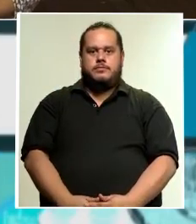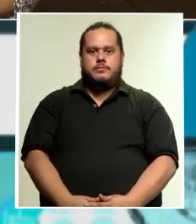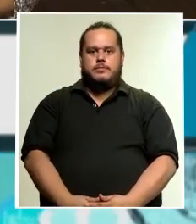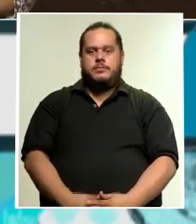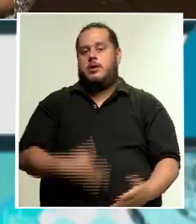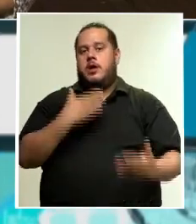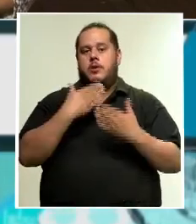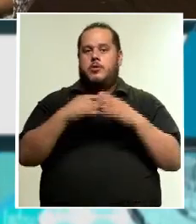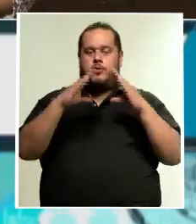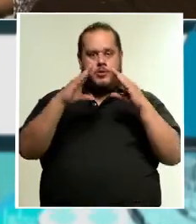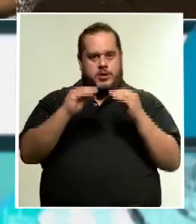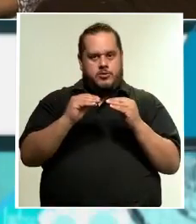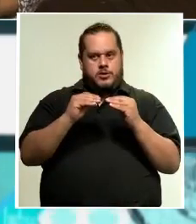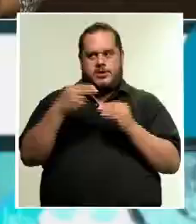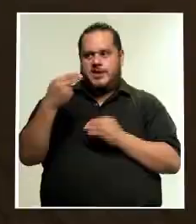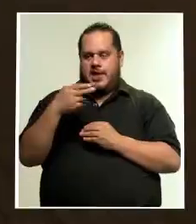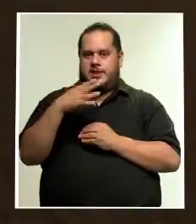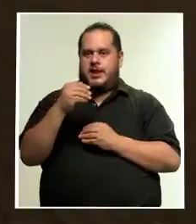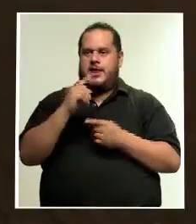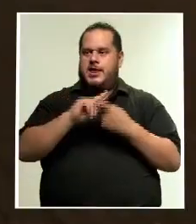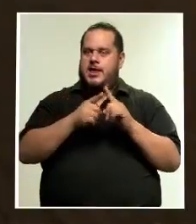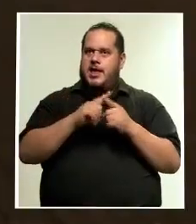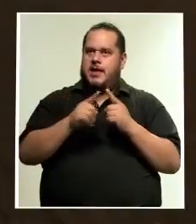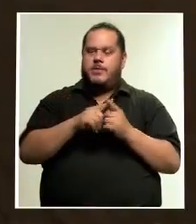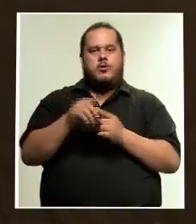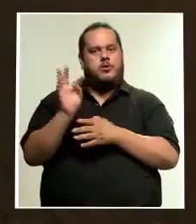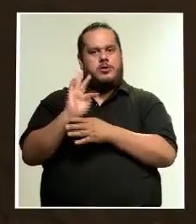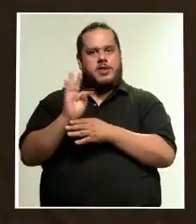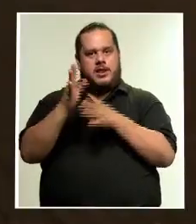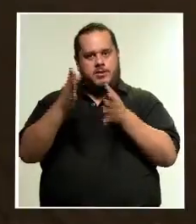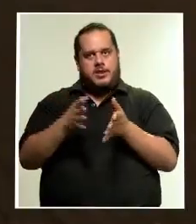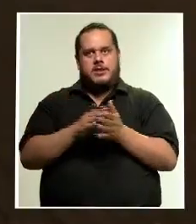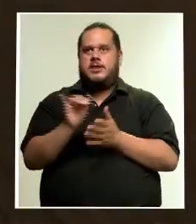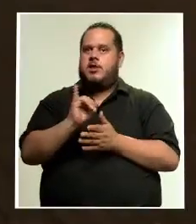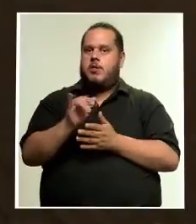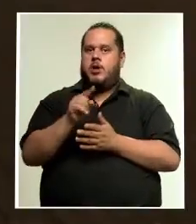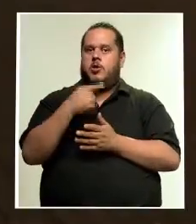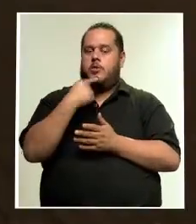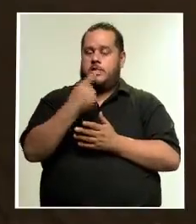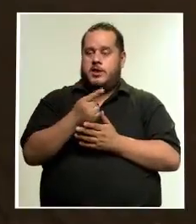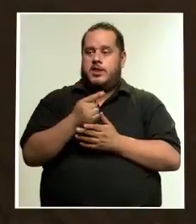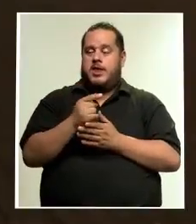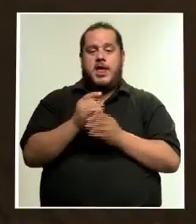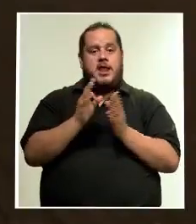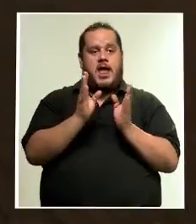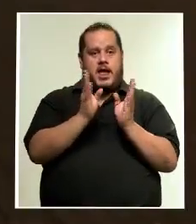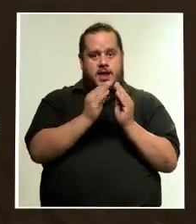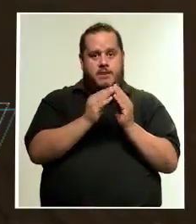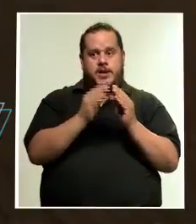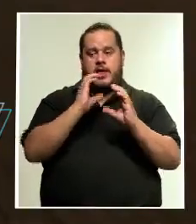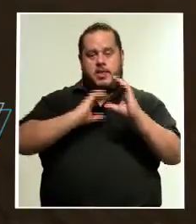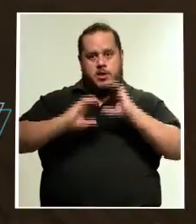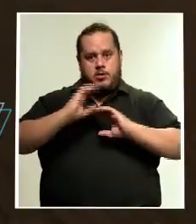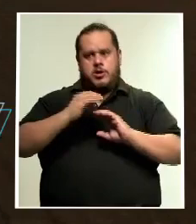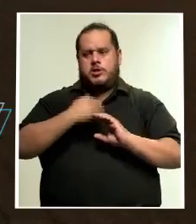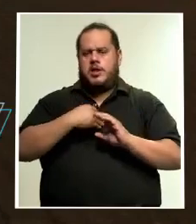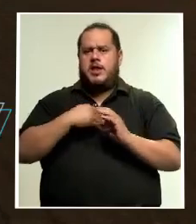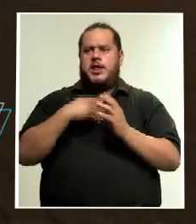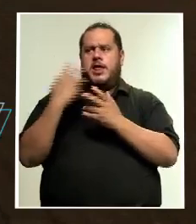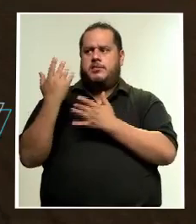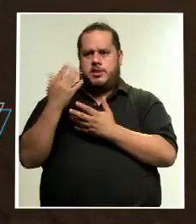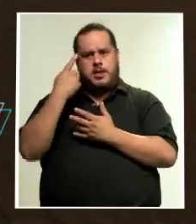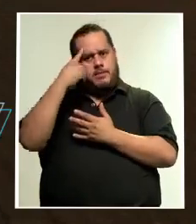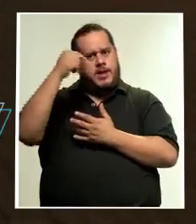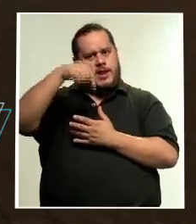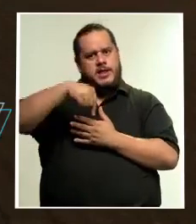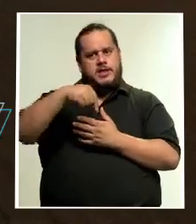Muy buenas noches, Eisel y amigos televidentes. Tal y como usted lo menciona, la Cámara de Comercio tiene muy buenas expectativas para este fin de